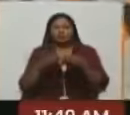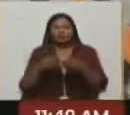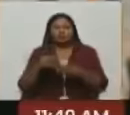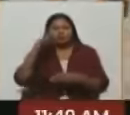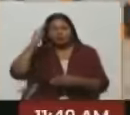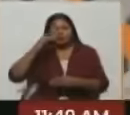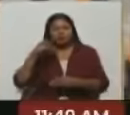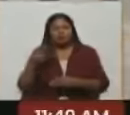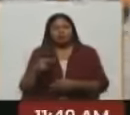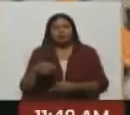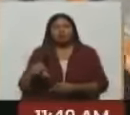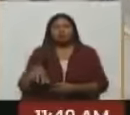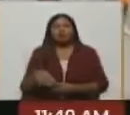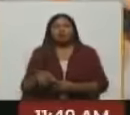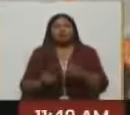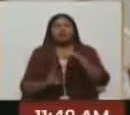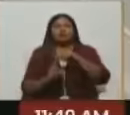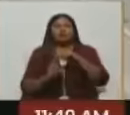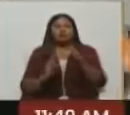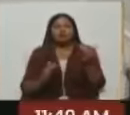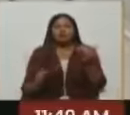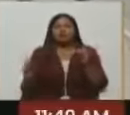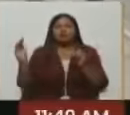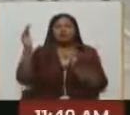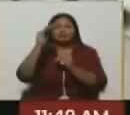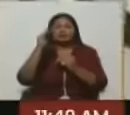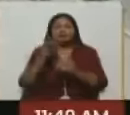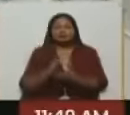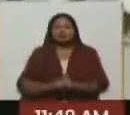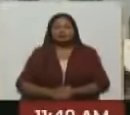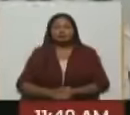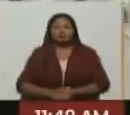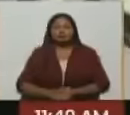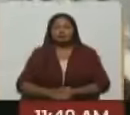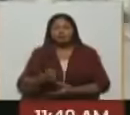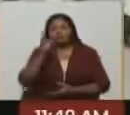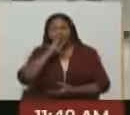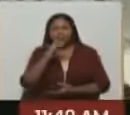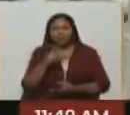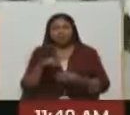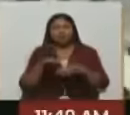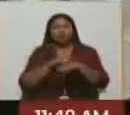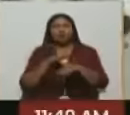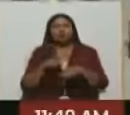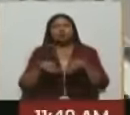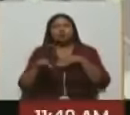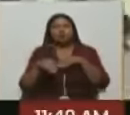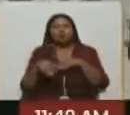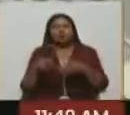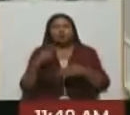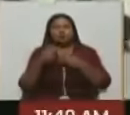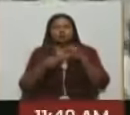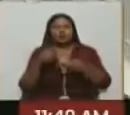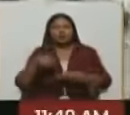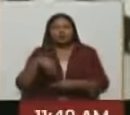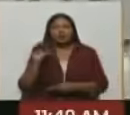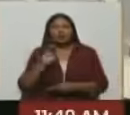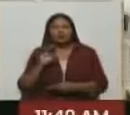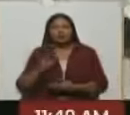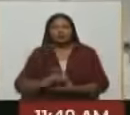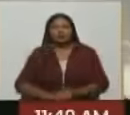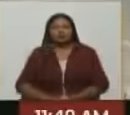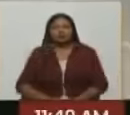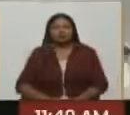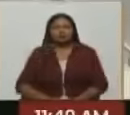estado Táchira, para escalar de ahí a Barinas, a Cojedes y llegar a Caracas y generar en